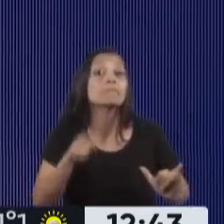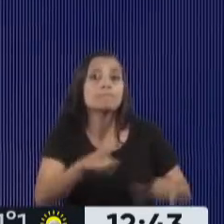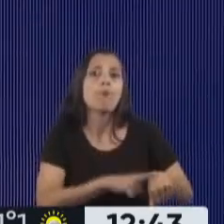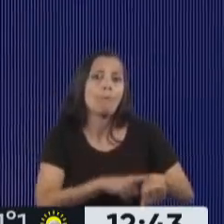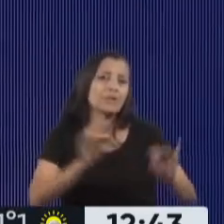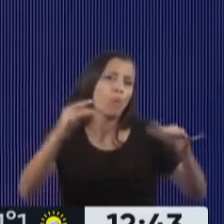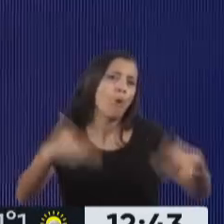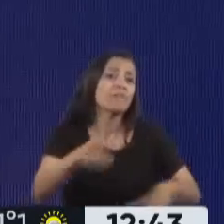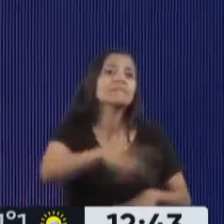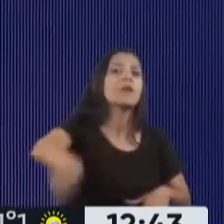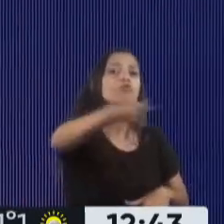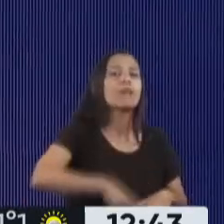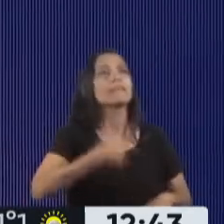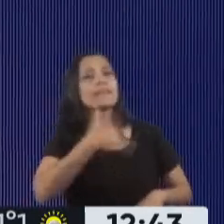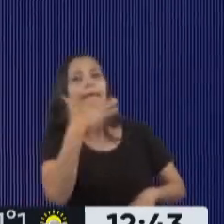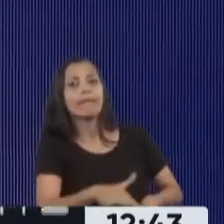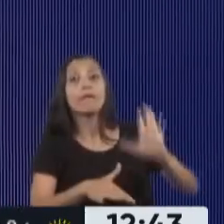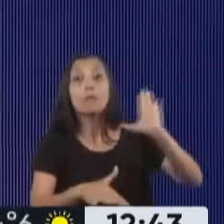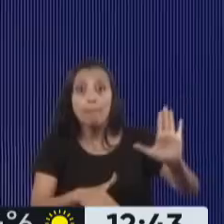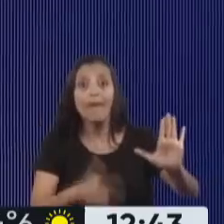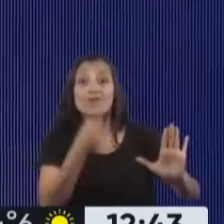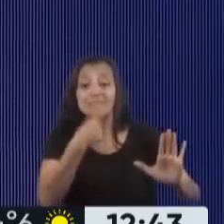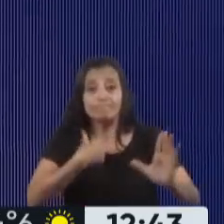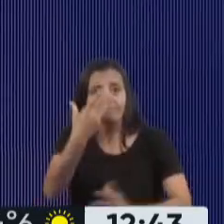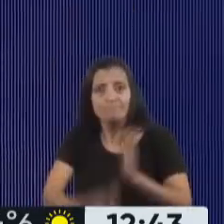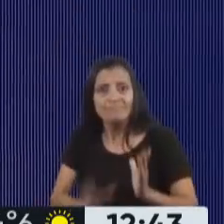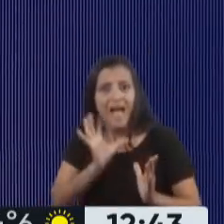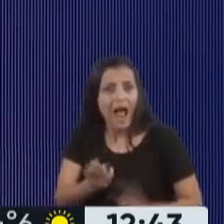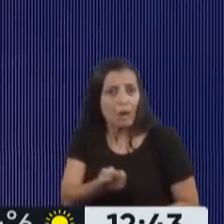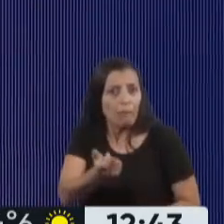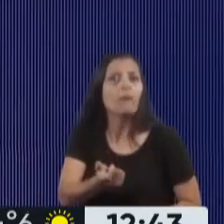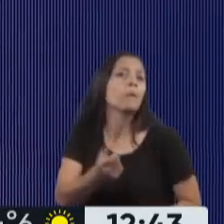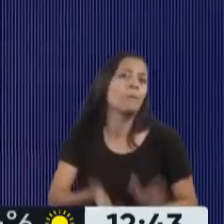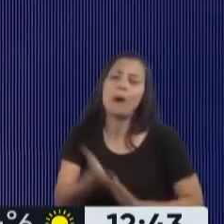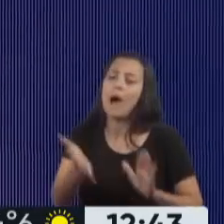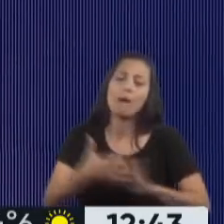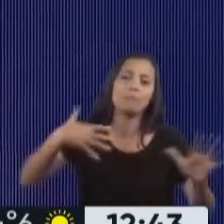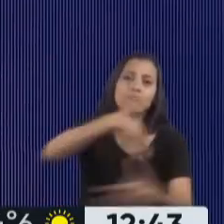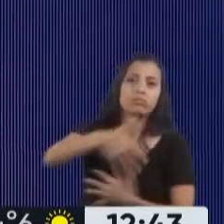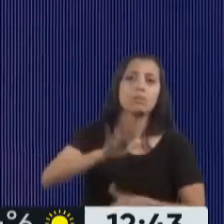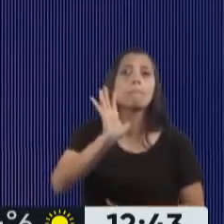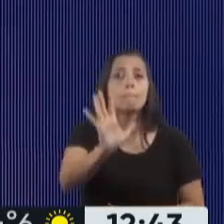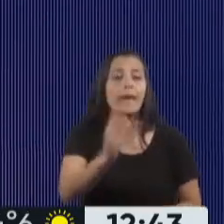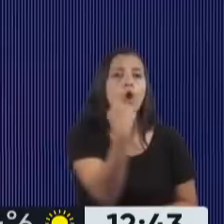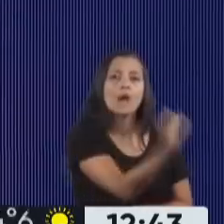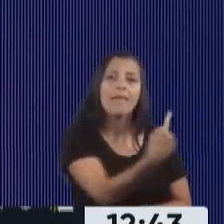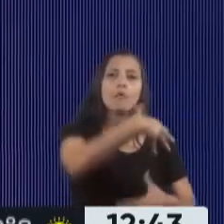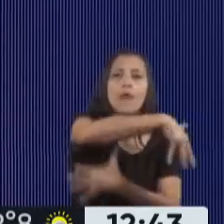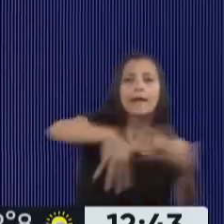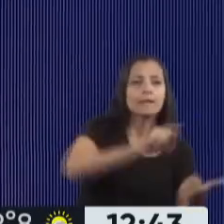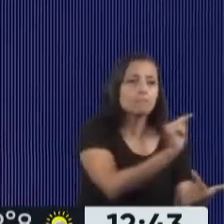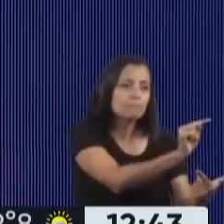de imaginar, pero que a la luz de lo que fueron cada una de estas crisis nos resulta